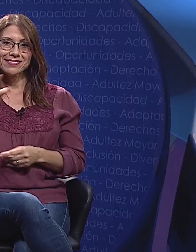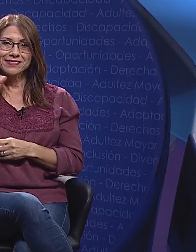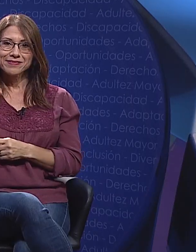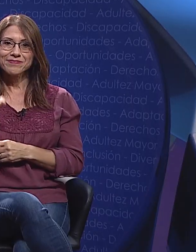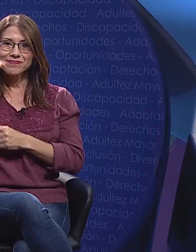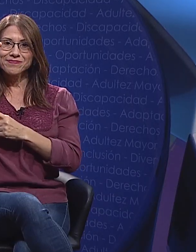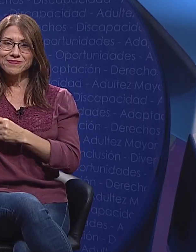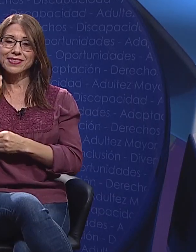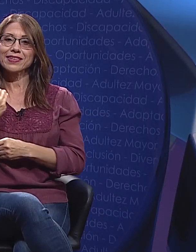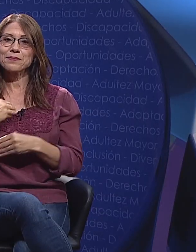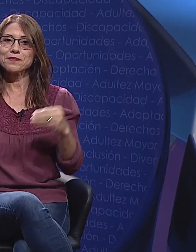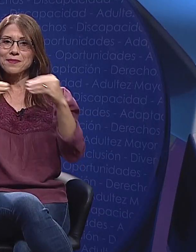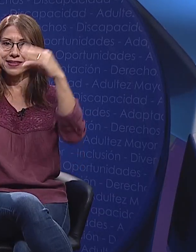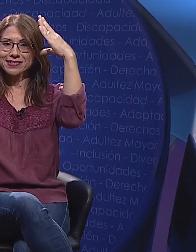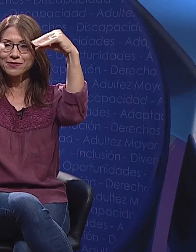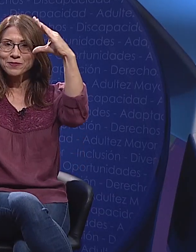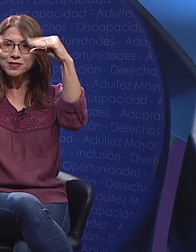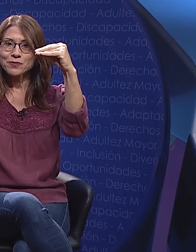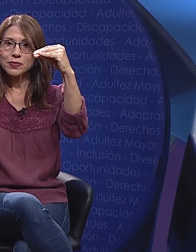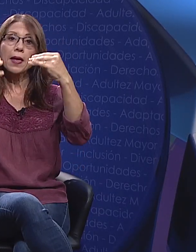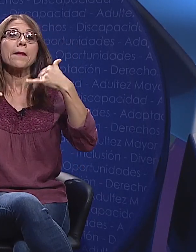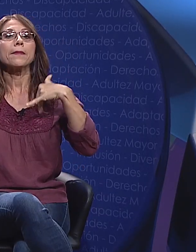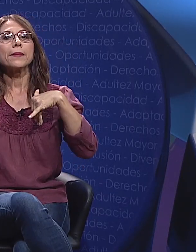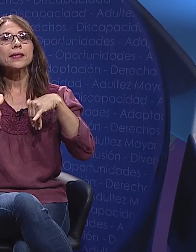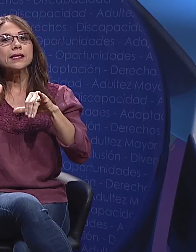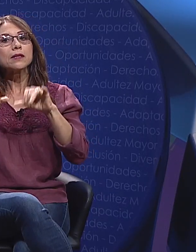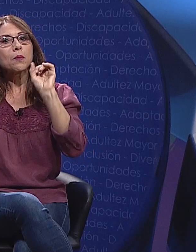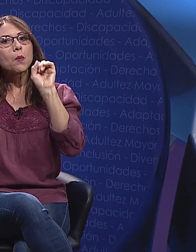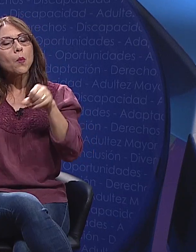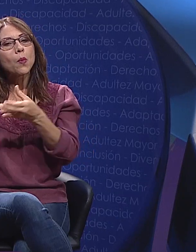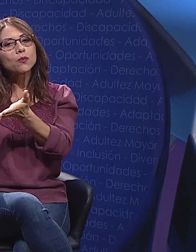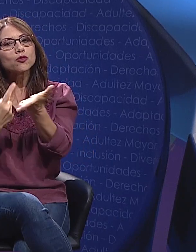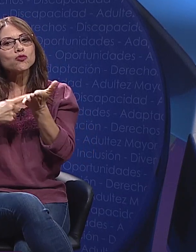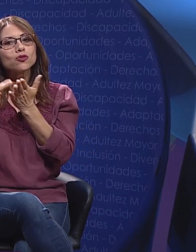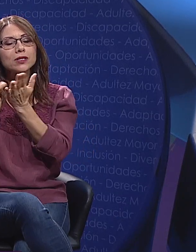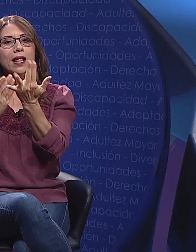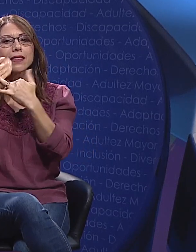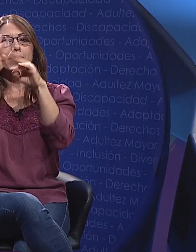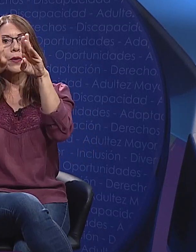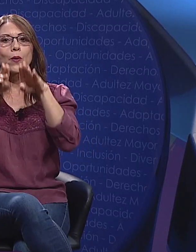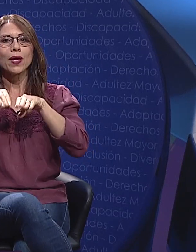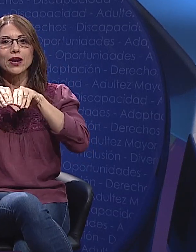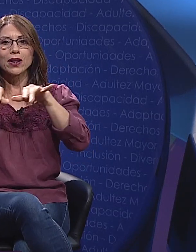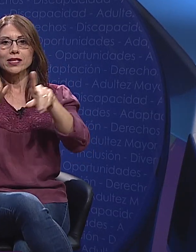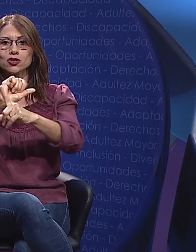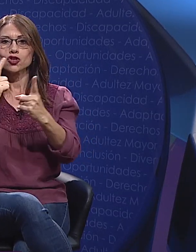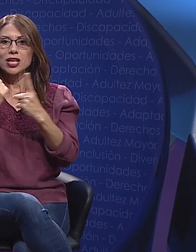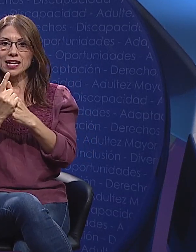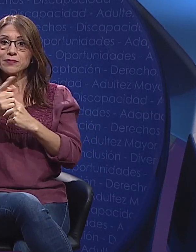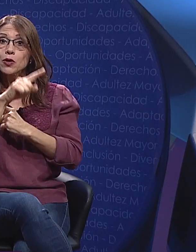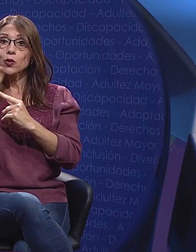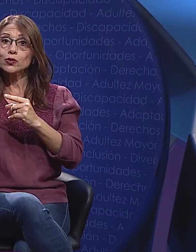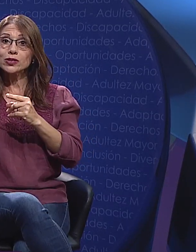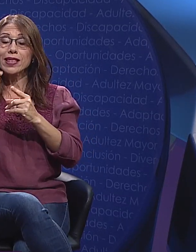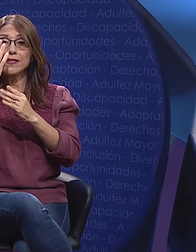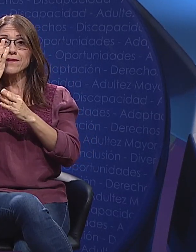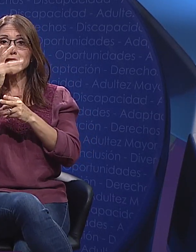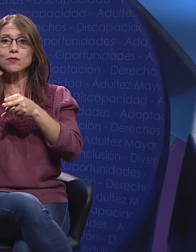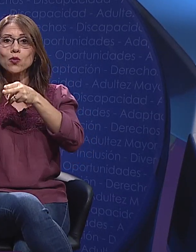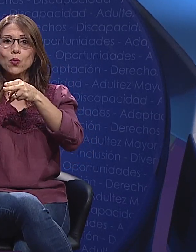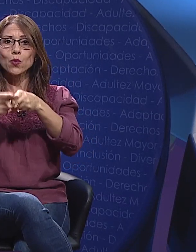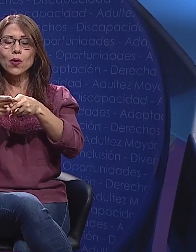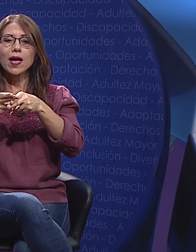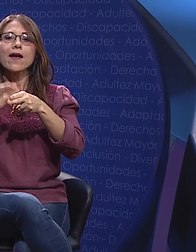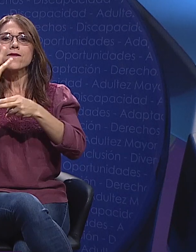La próxima semana la esperamos con más información. Mientras tanto, también podemos discutir en redes sociales. Acceda a nuestra página